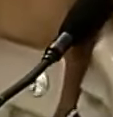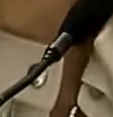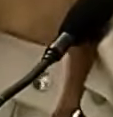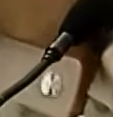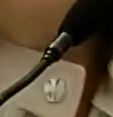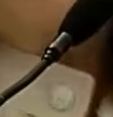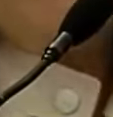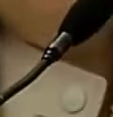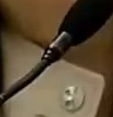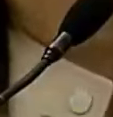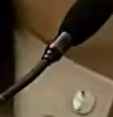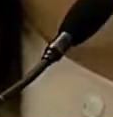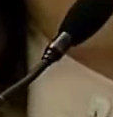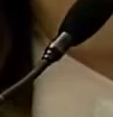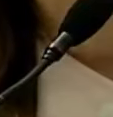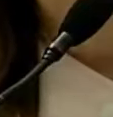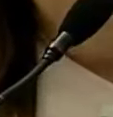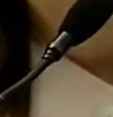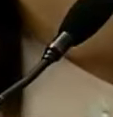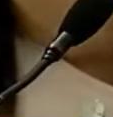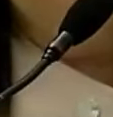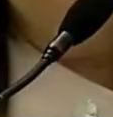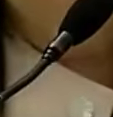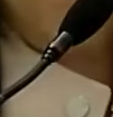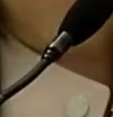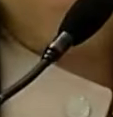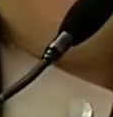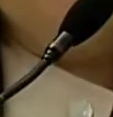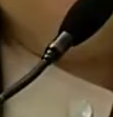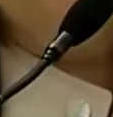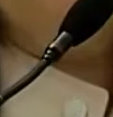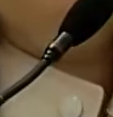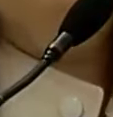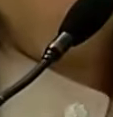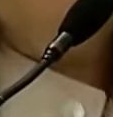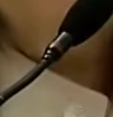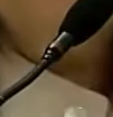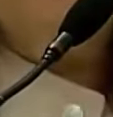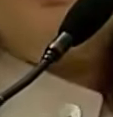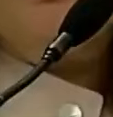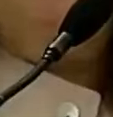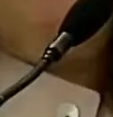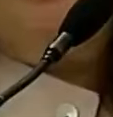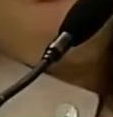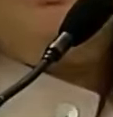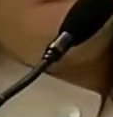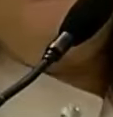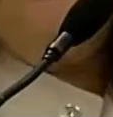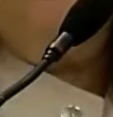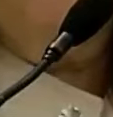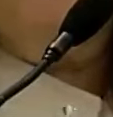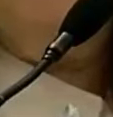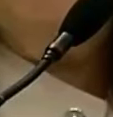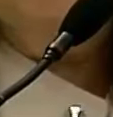en un país que tiene una gran parte de su economía informal, que eso ayuda mucho a que esto